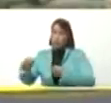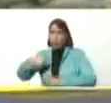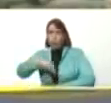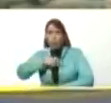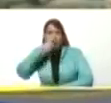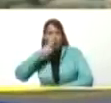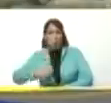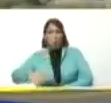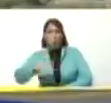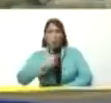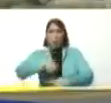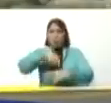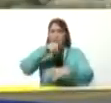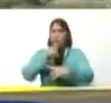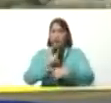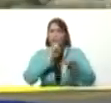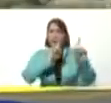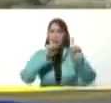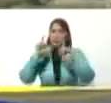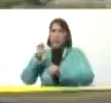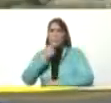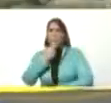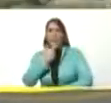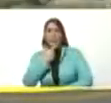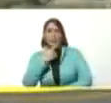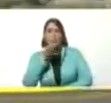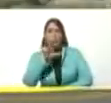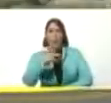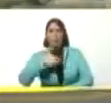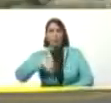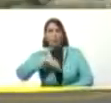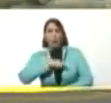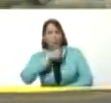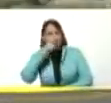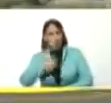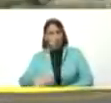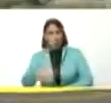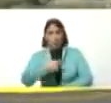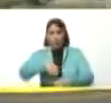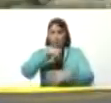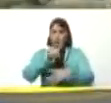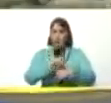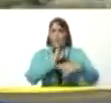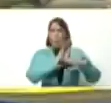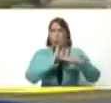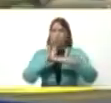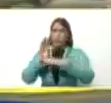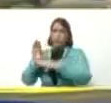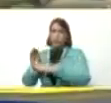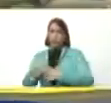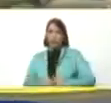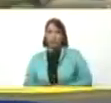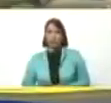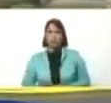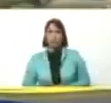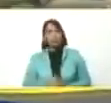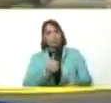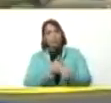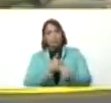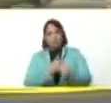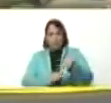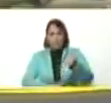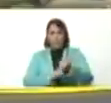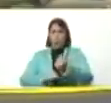protagonista para enseñar la belleza del país. Donde nuestro pueblo sea protagonista para proteger, auxiliar, apoyar a